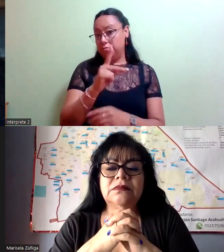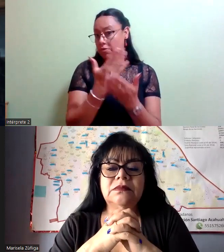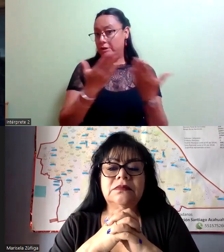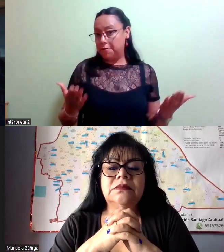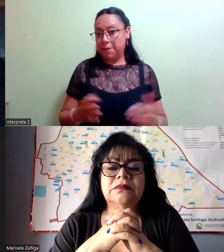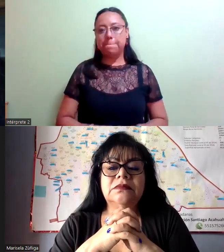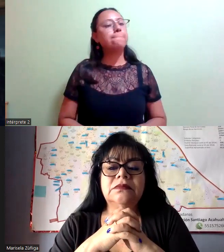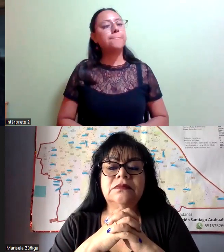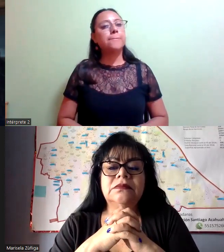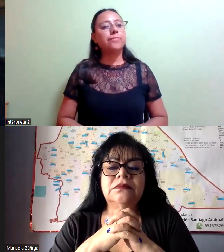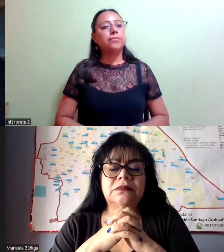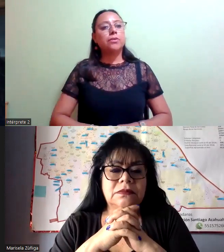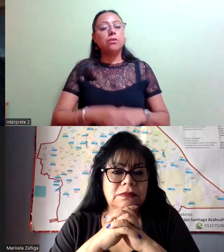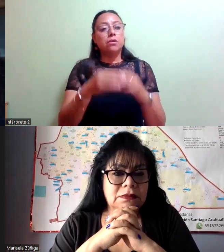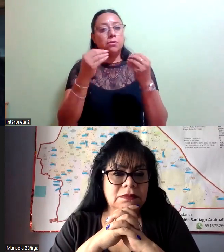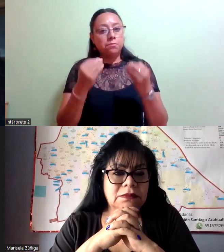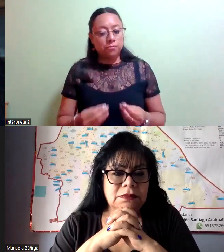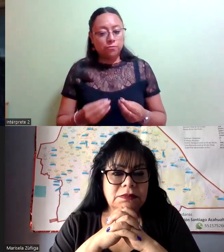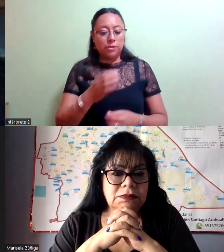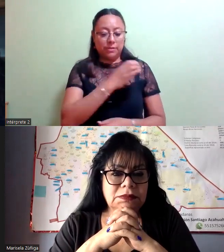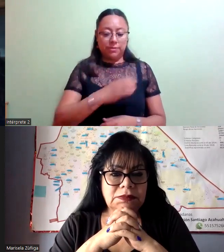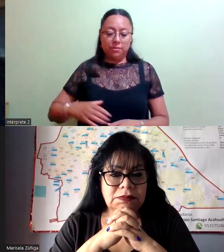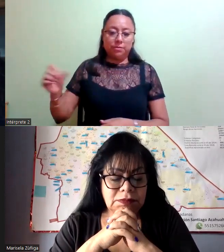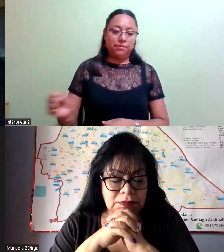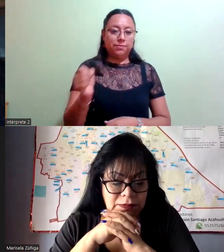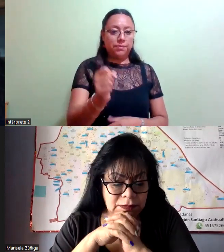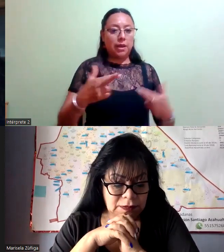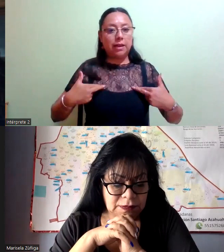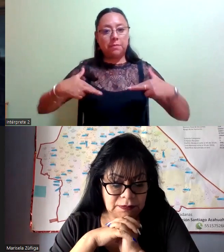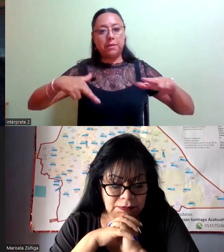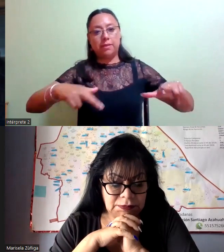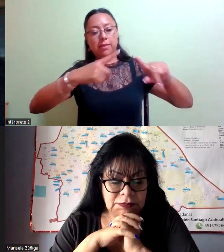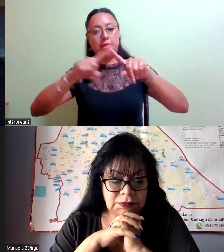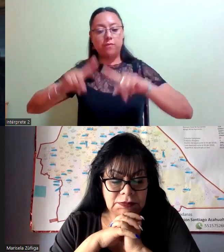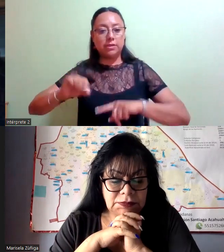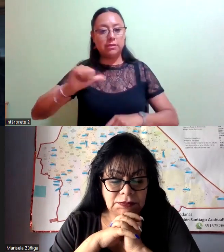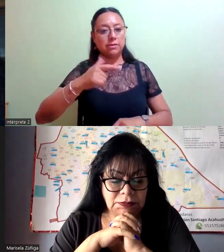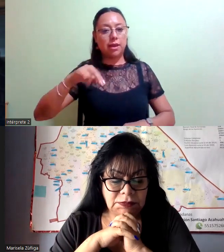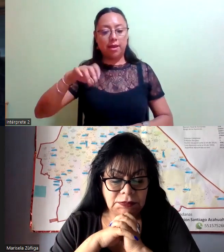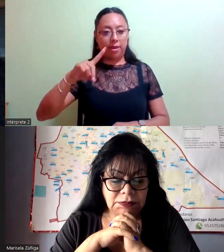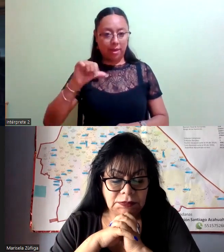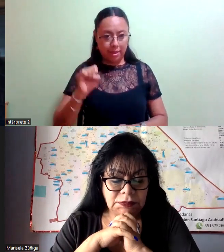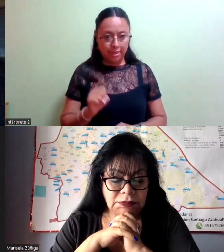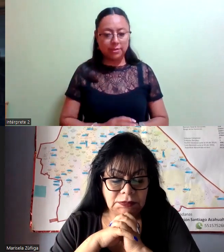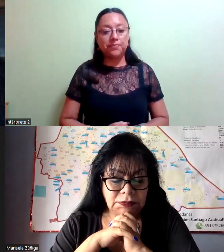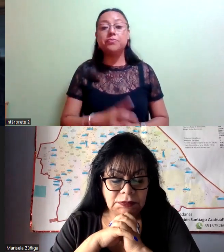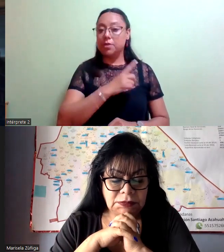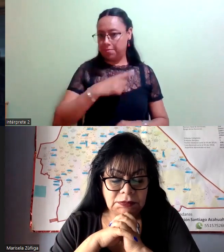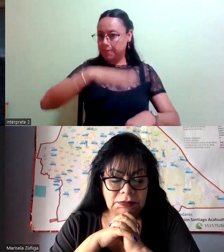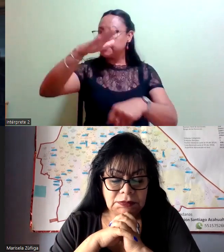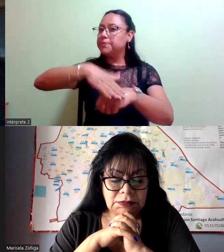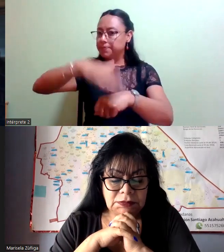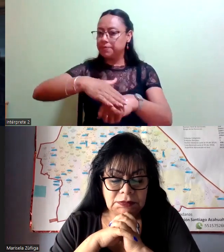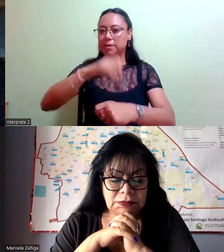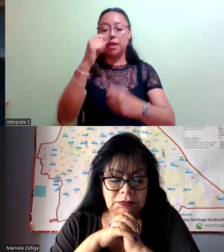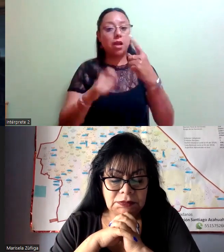de que la gran mayoría de las postulaciones representan diversas agendas, es de advertir que algunas de ellas